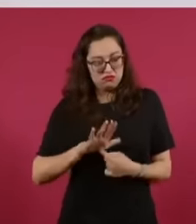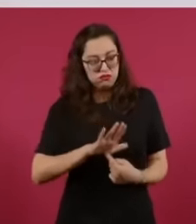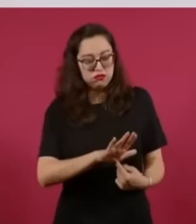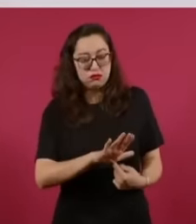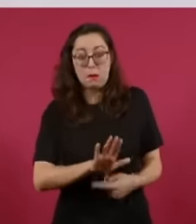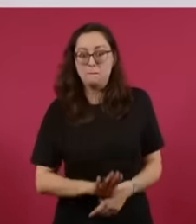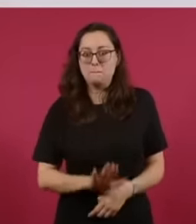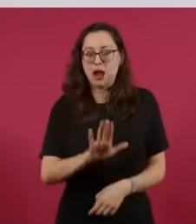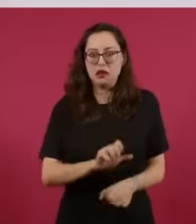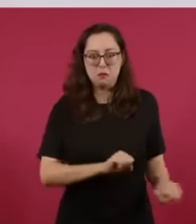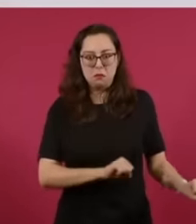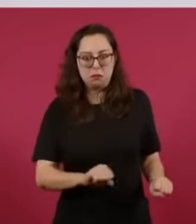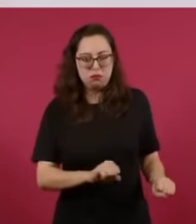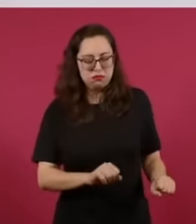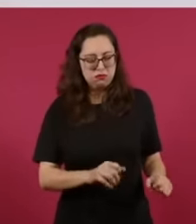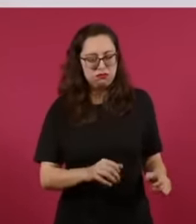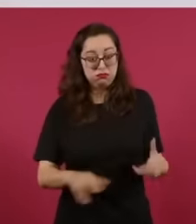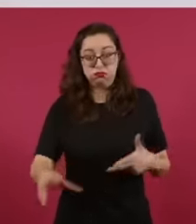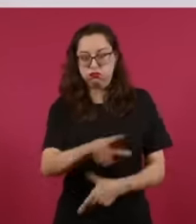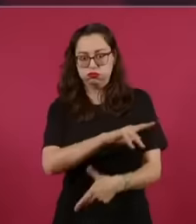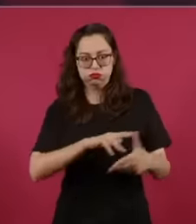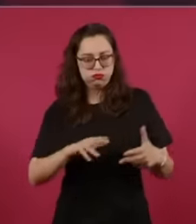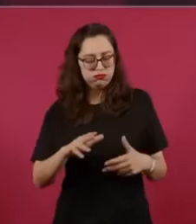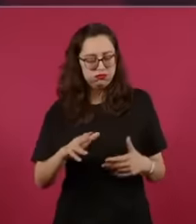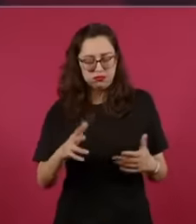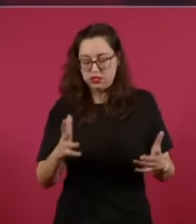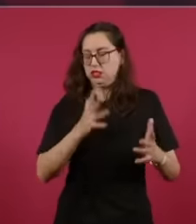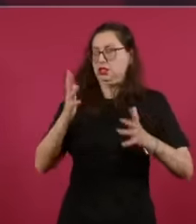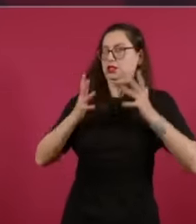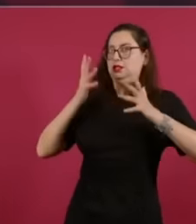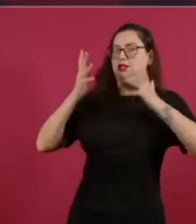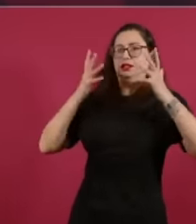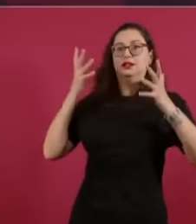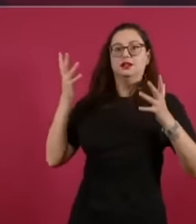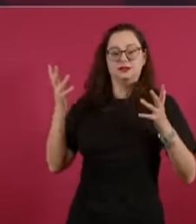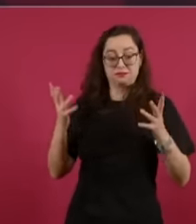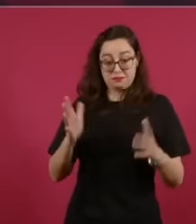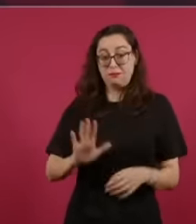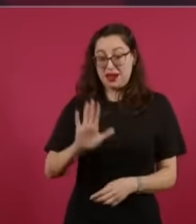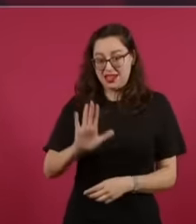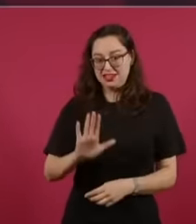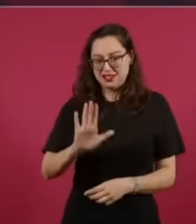Eso es lo que está sucediendo con los medios,